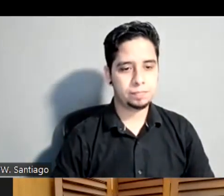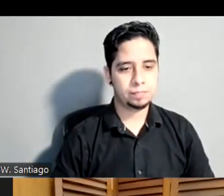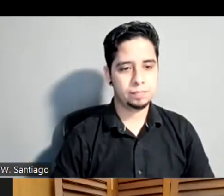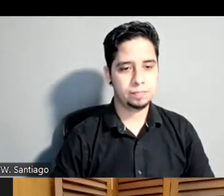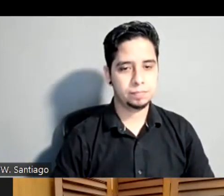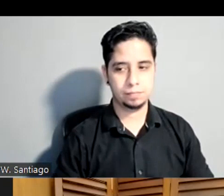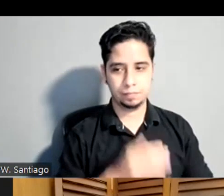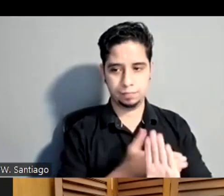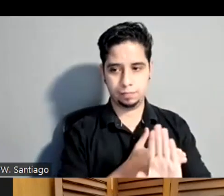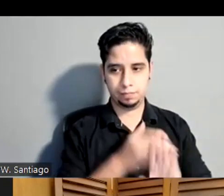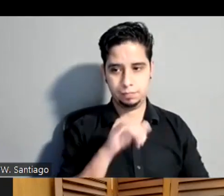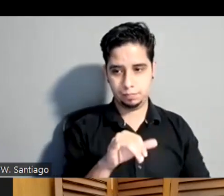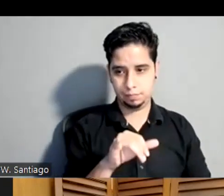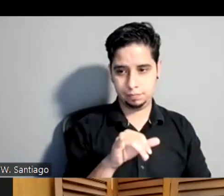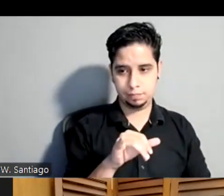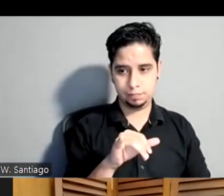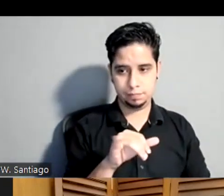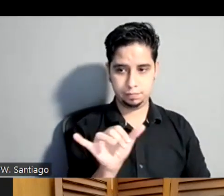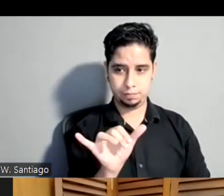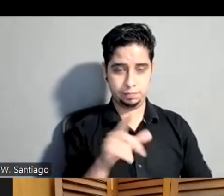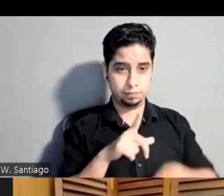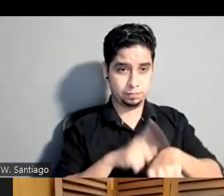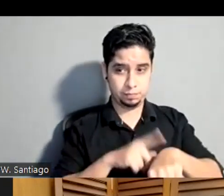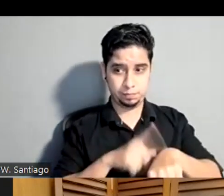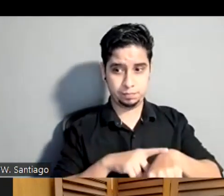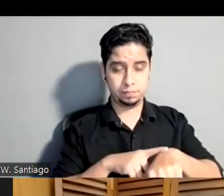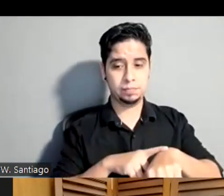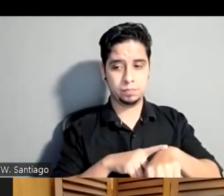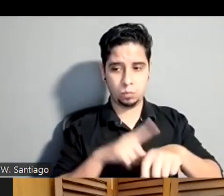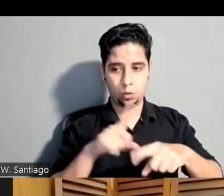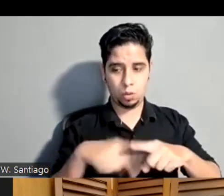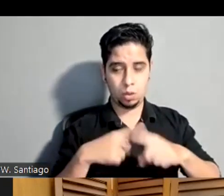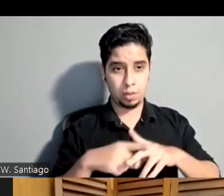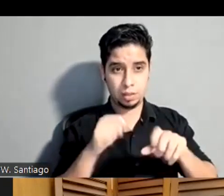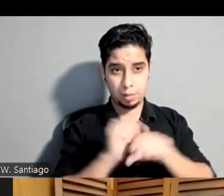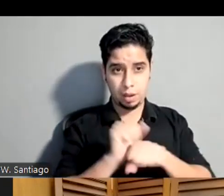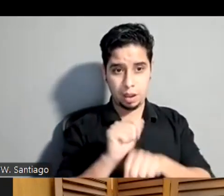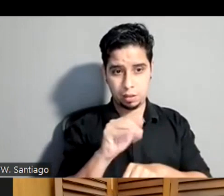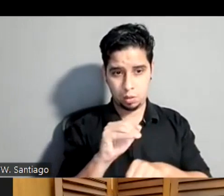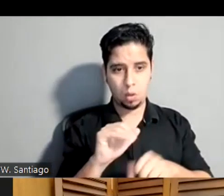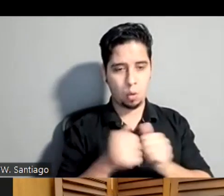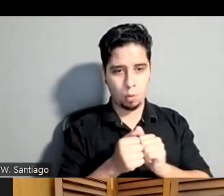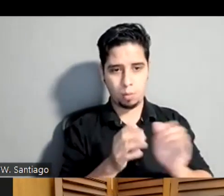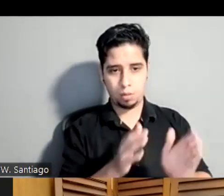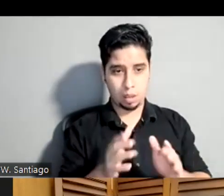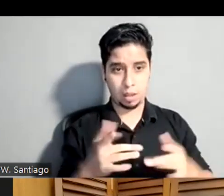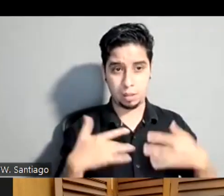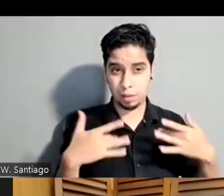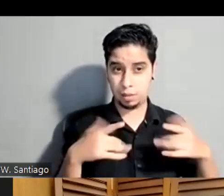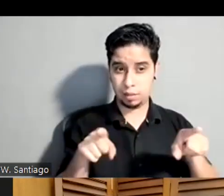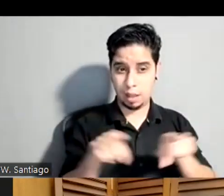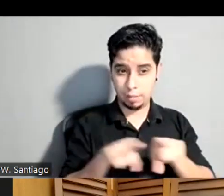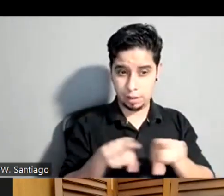Antes de eso, o sea, a la misma vez que comencé a trabajar en el Ateneo Puertorriqueño como coordinadora de actividades, también entonces